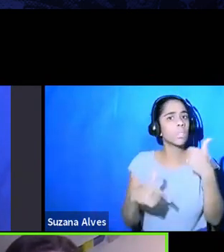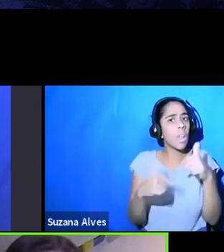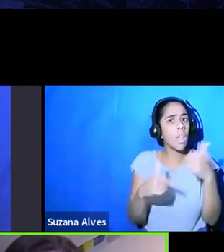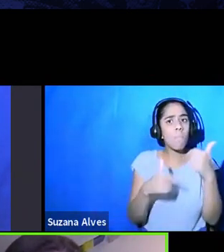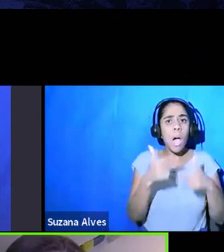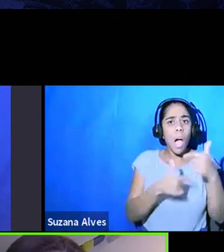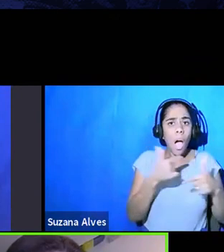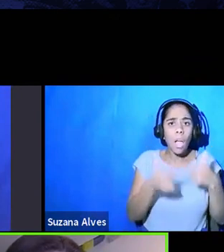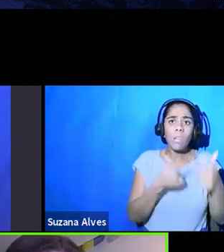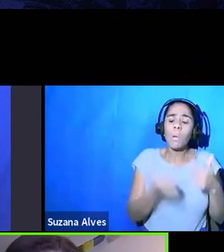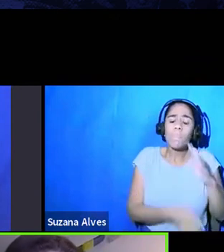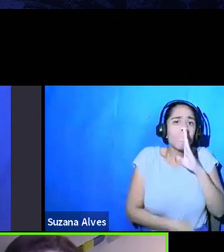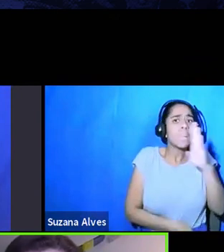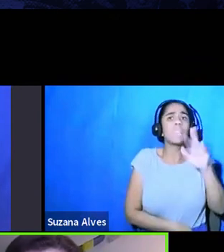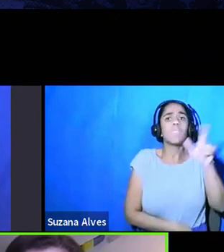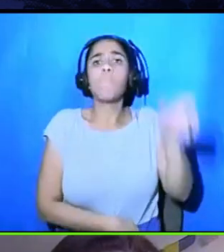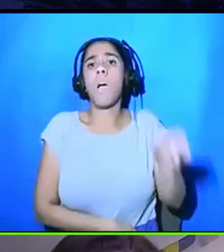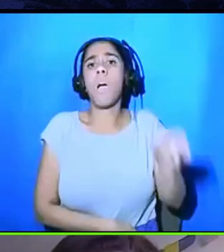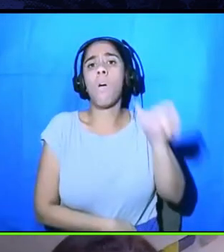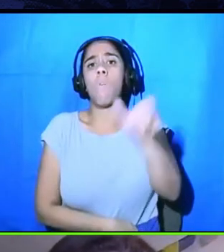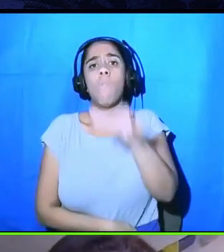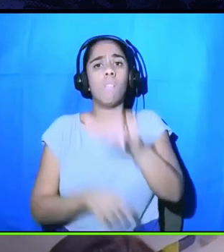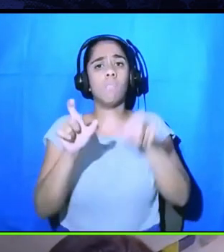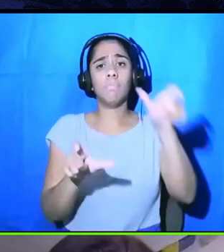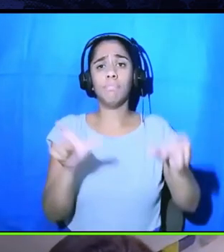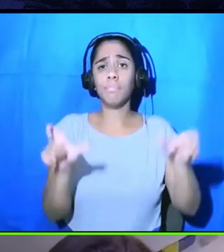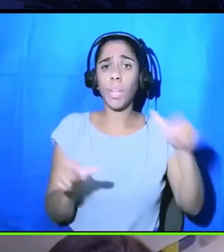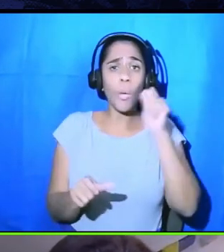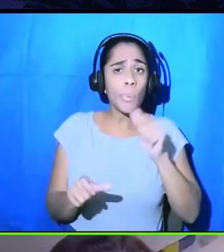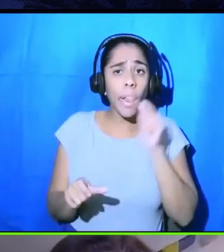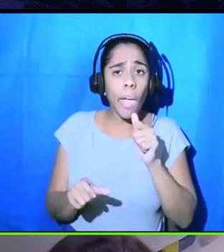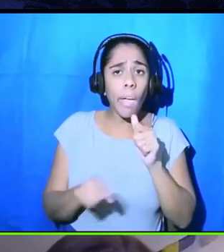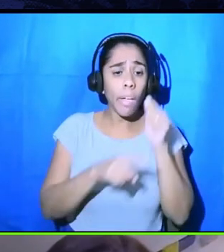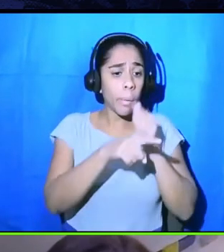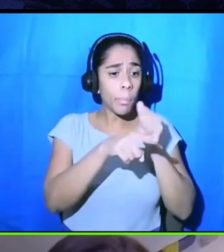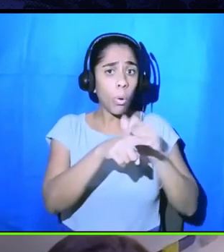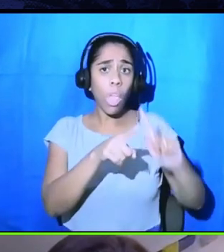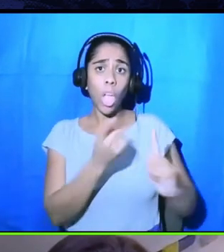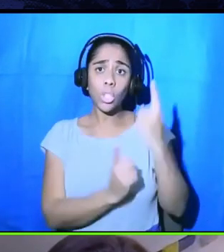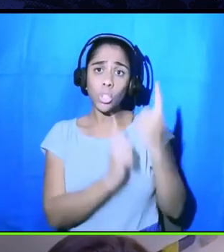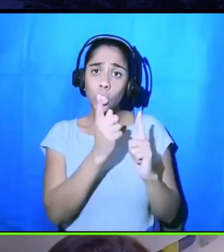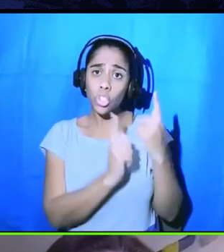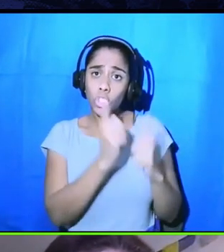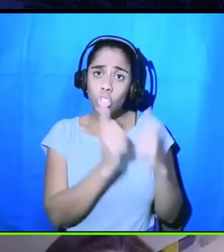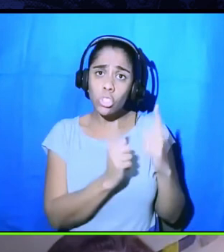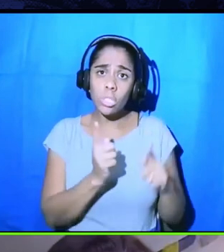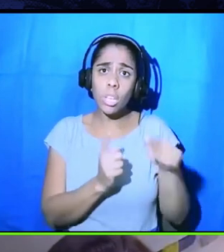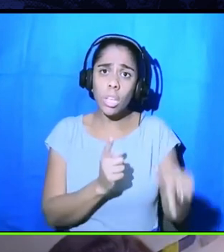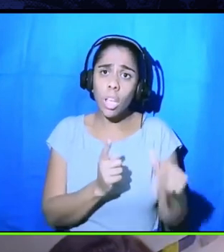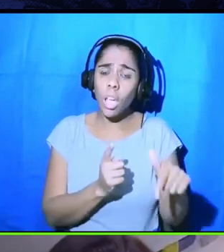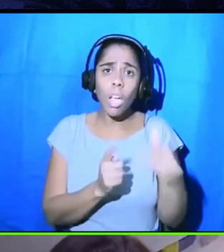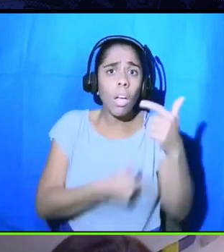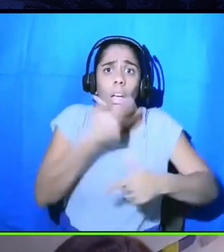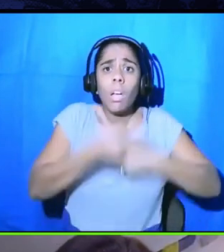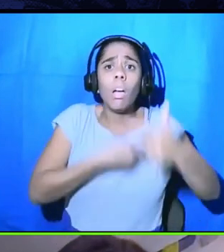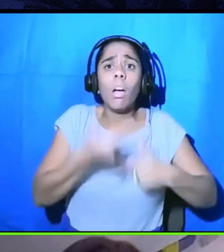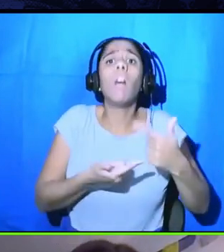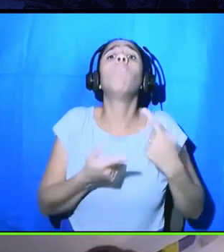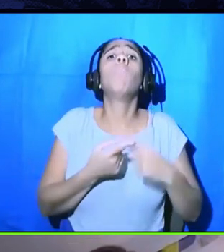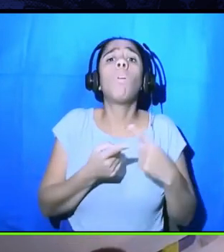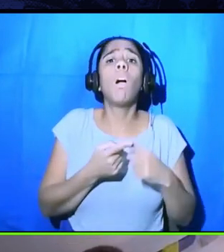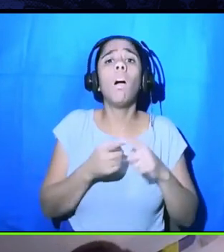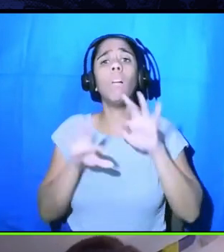que seguir eligendo entre trabalhar ou cuidar porque não existe um sistema que les provee de alternativa